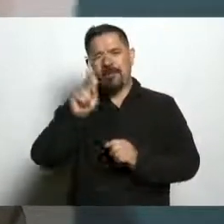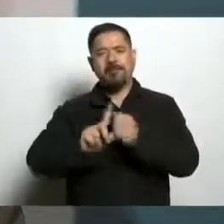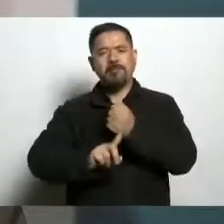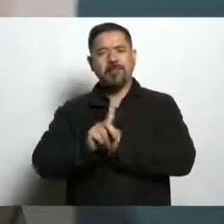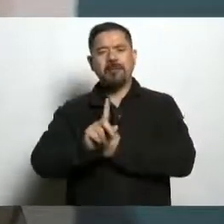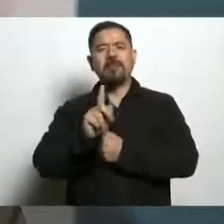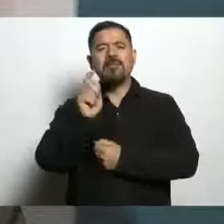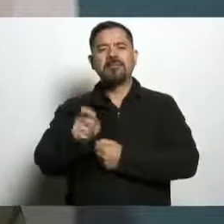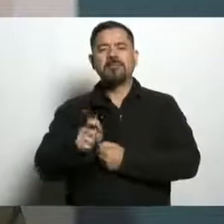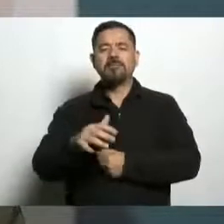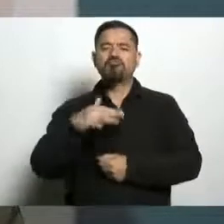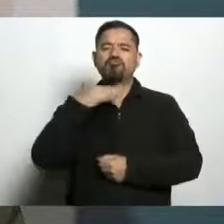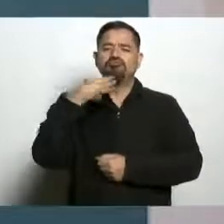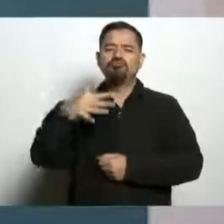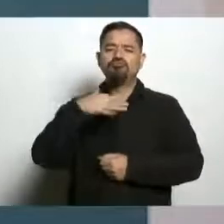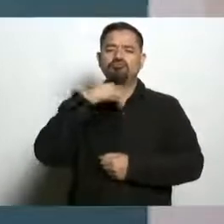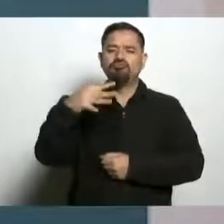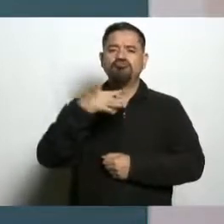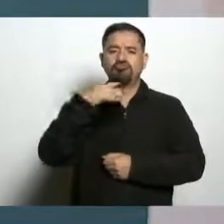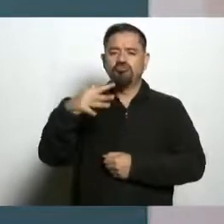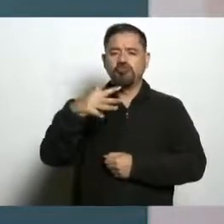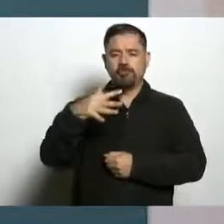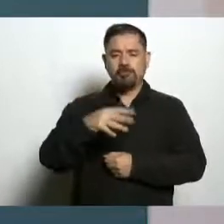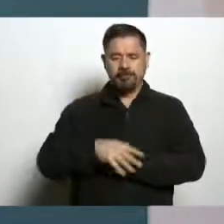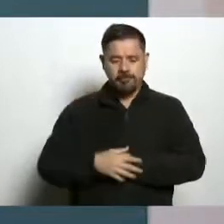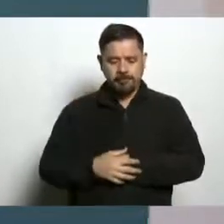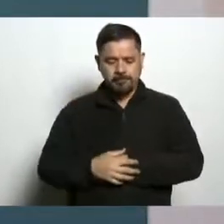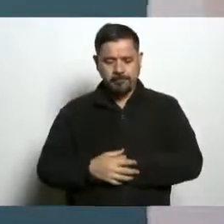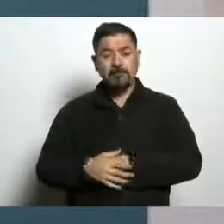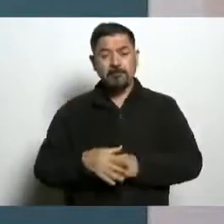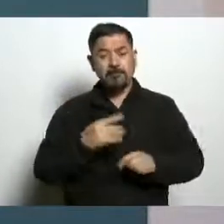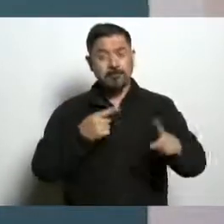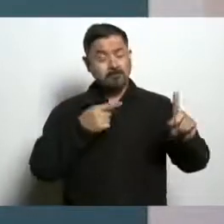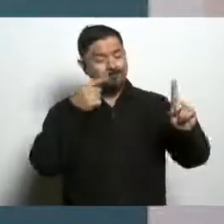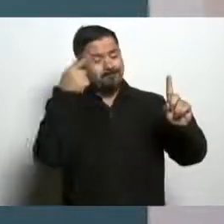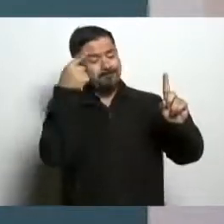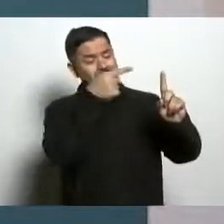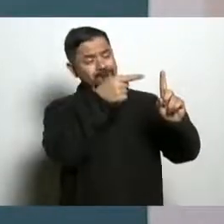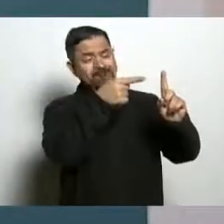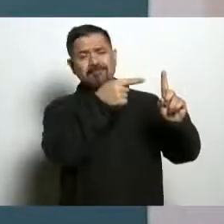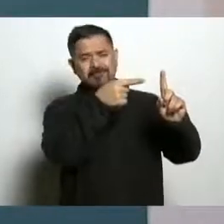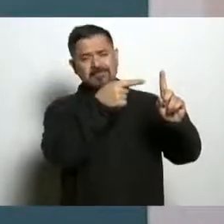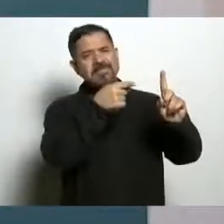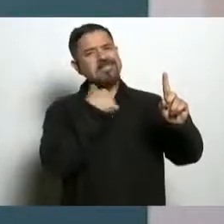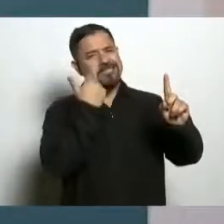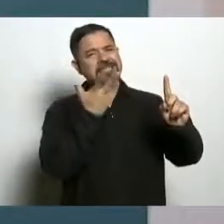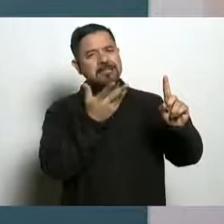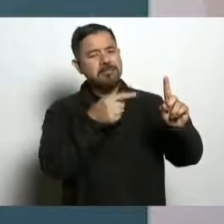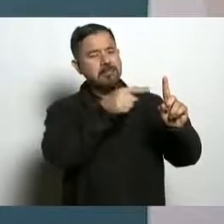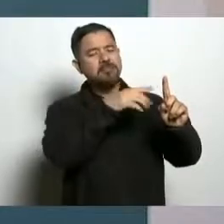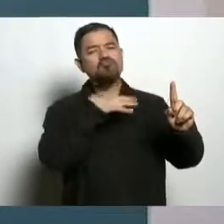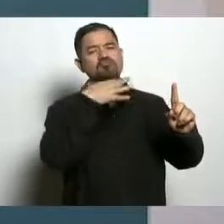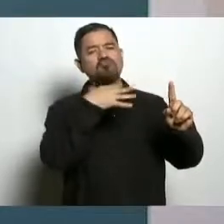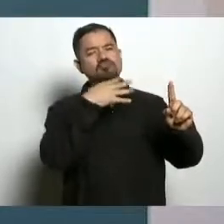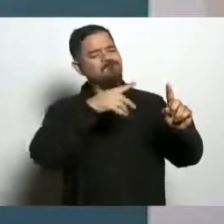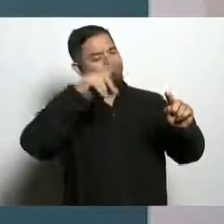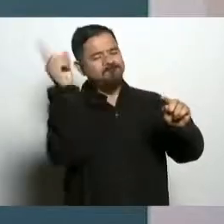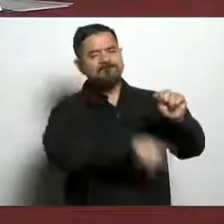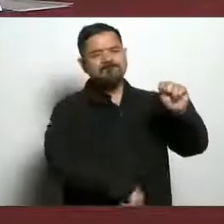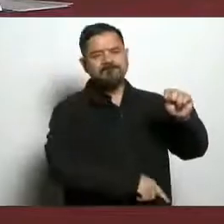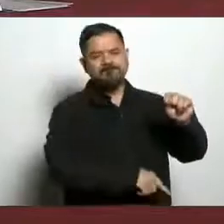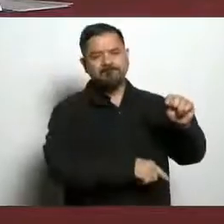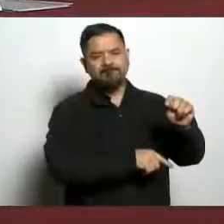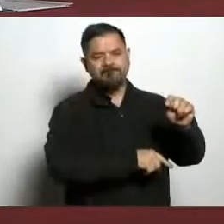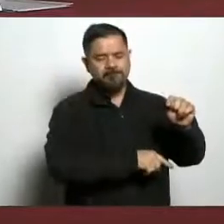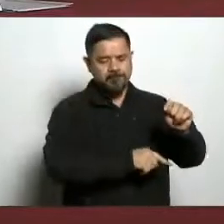tenemos ahora ese propósito de acabar con la corrupción y al mismo tiempo